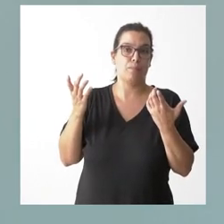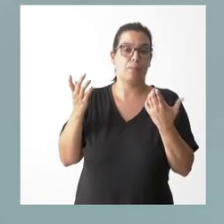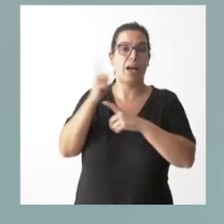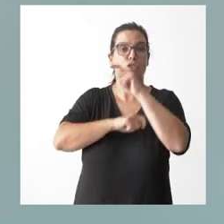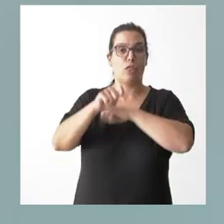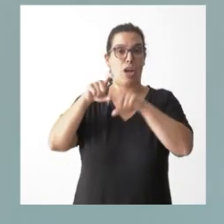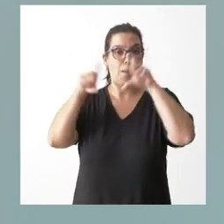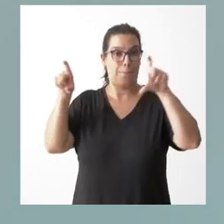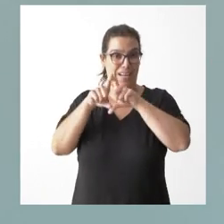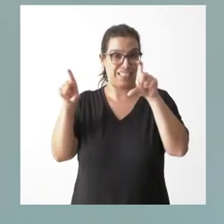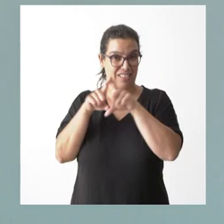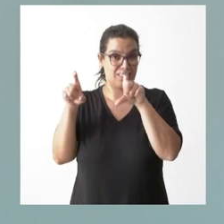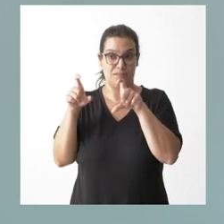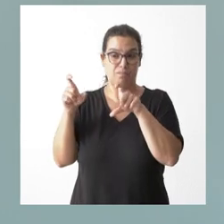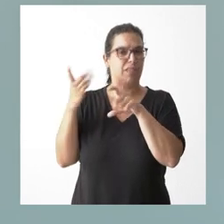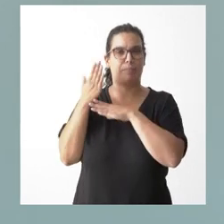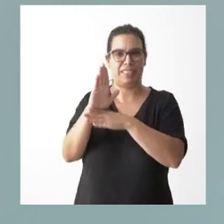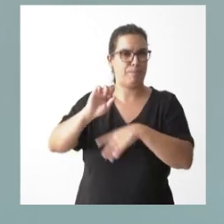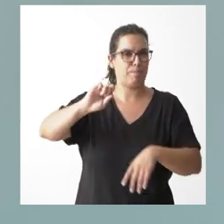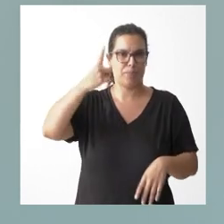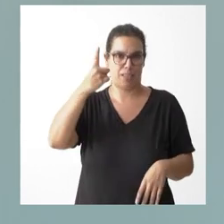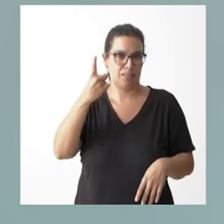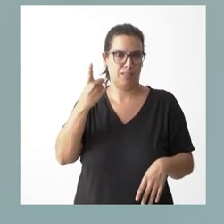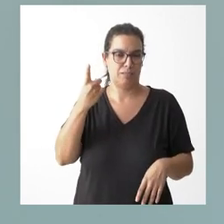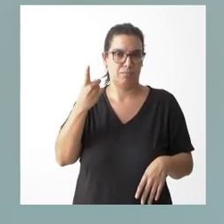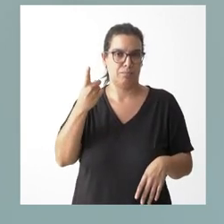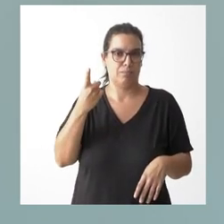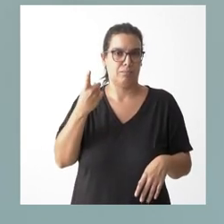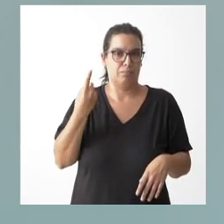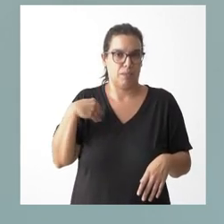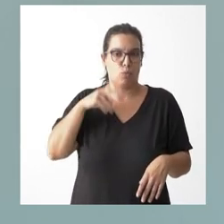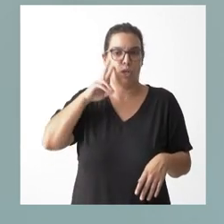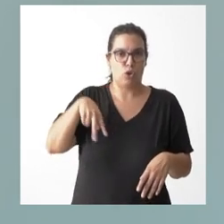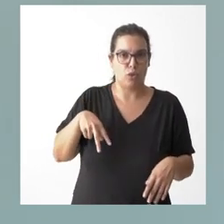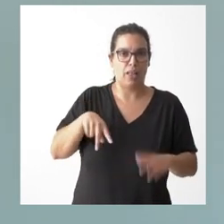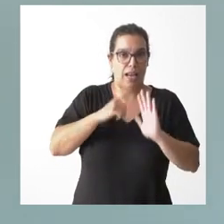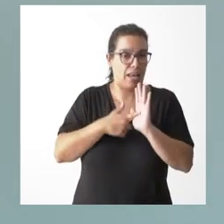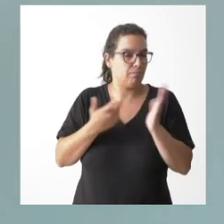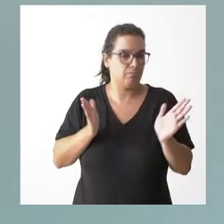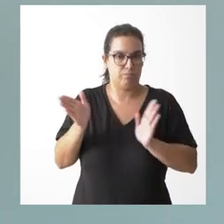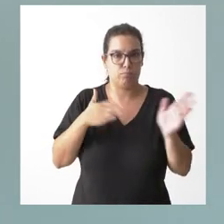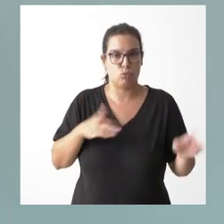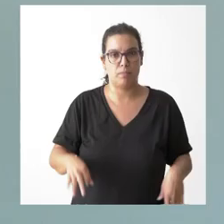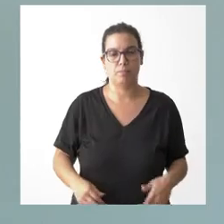asociación empresarial de más representativa en los términos reconocidos en la ley.